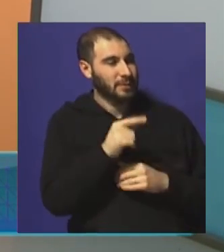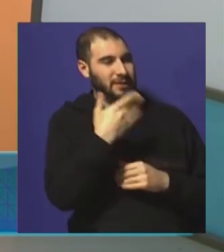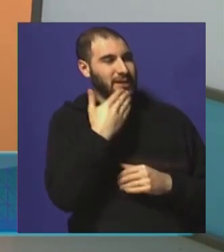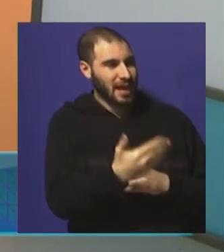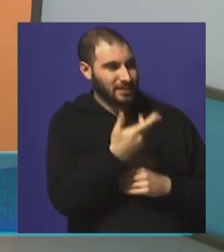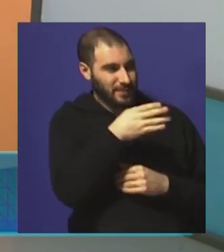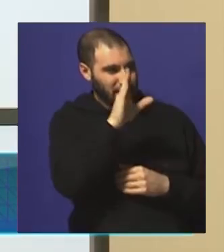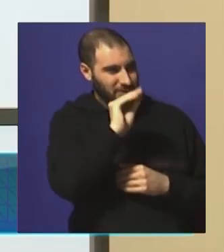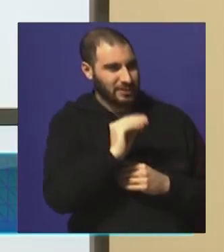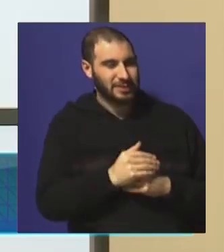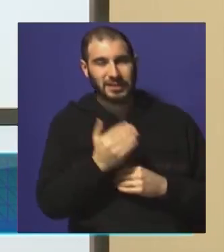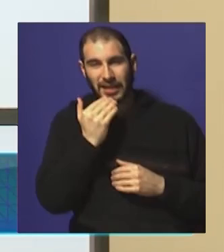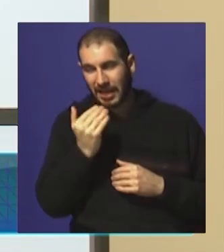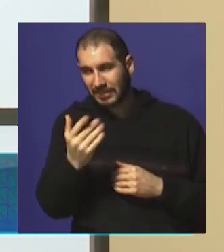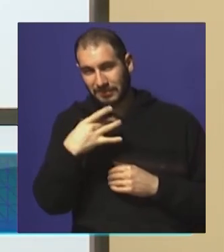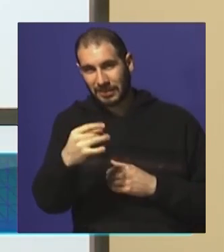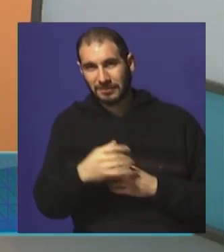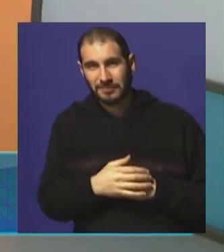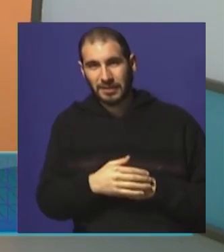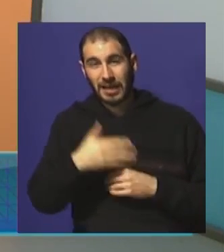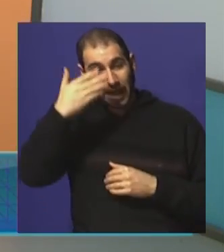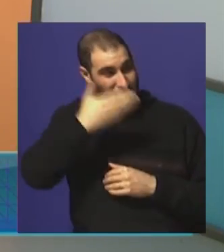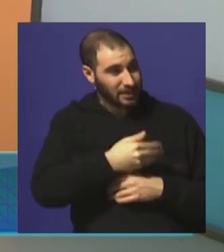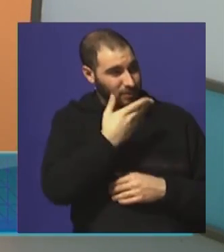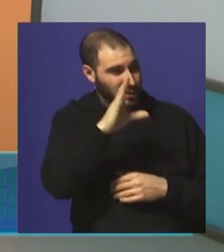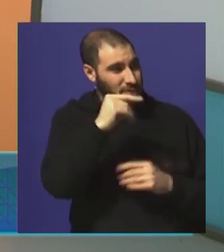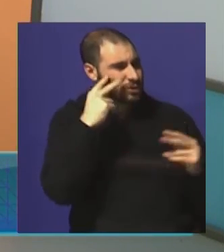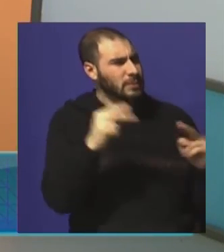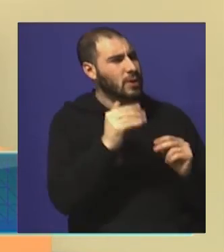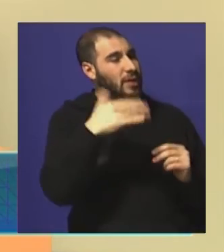gracias. Buenas noches. Gracias por la invitación. Gastón, buenas noches. Nos reencontramos,